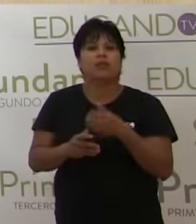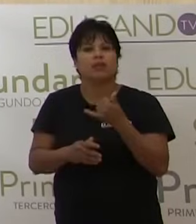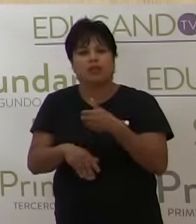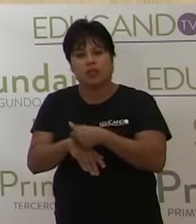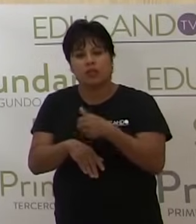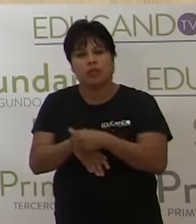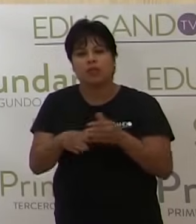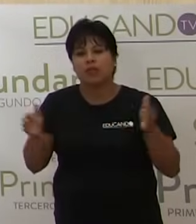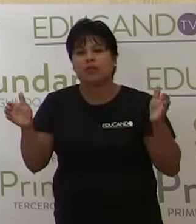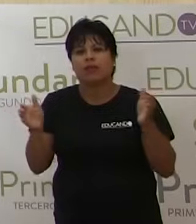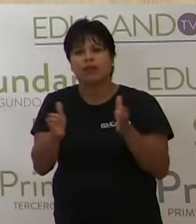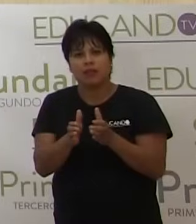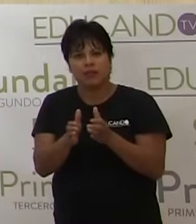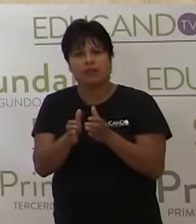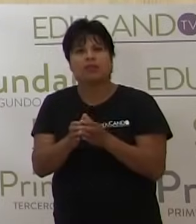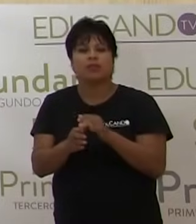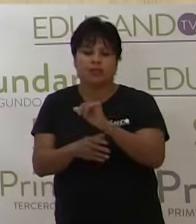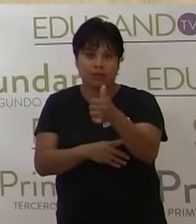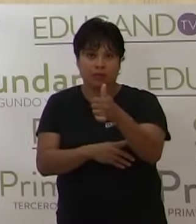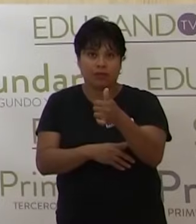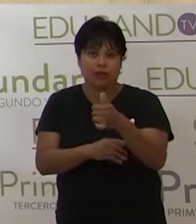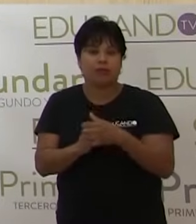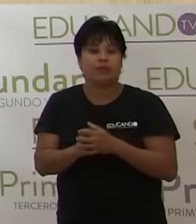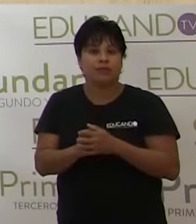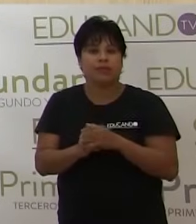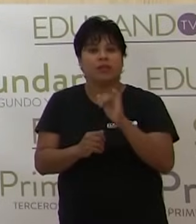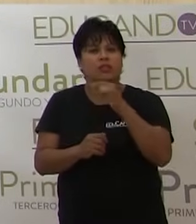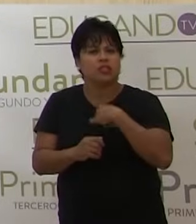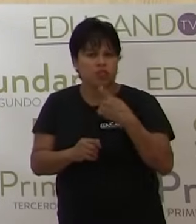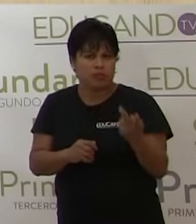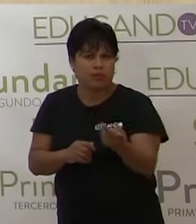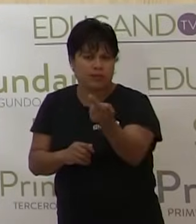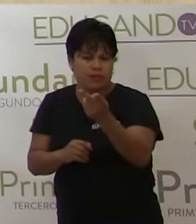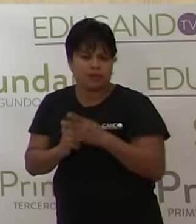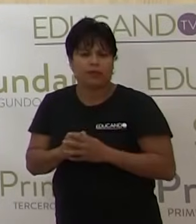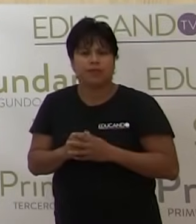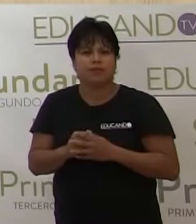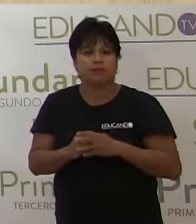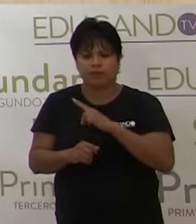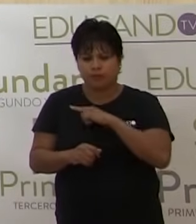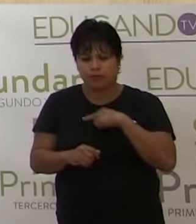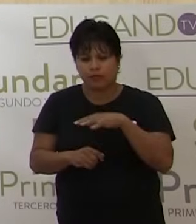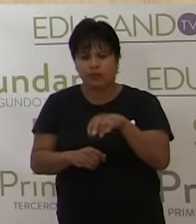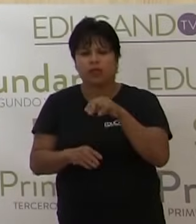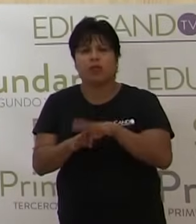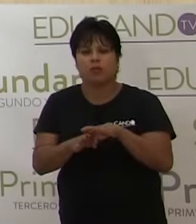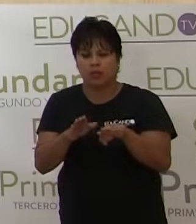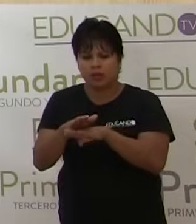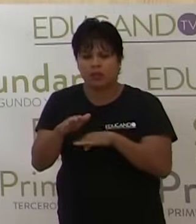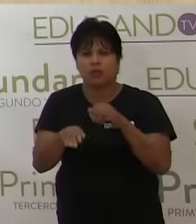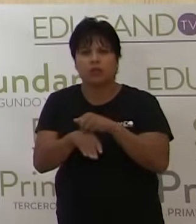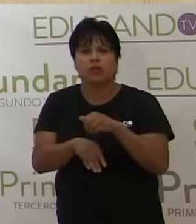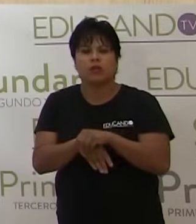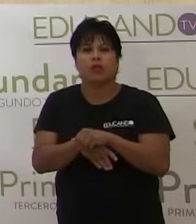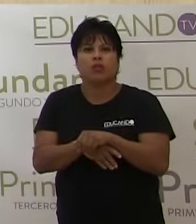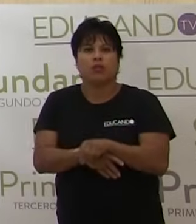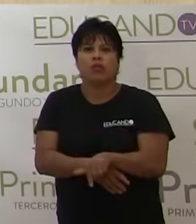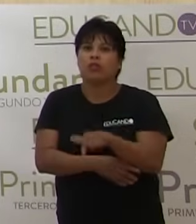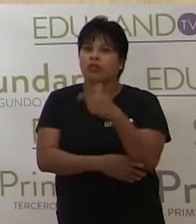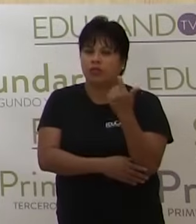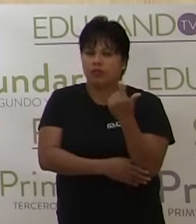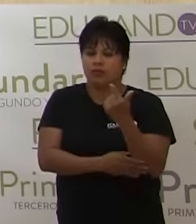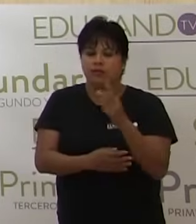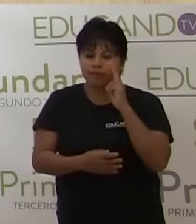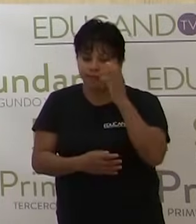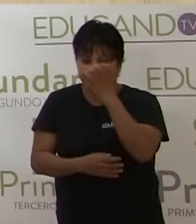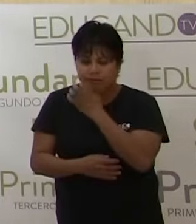números más pequeños que otros si yo te pregunto vamos a tomar como base el número 12 obsérvalo bien